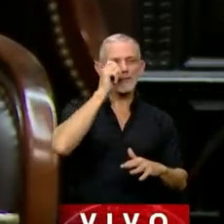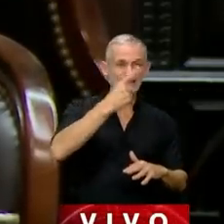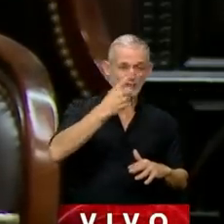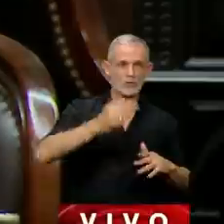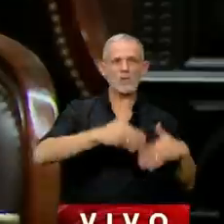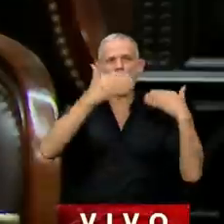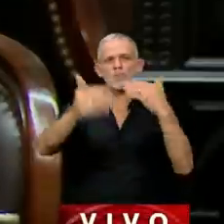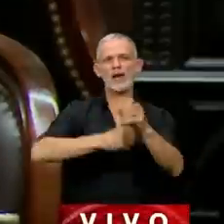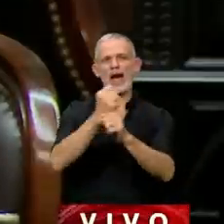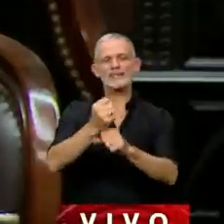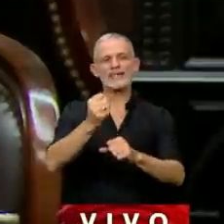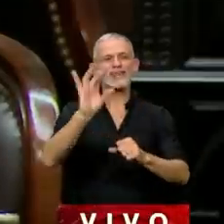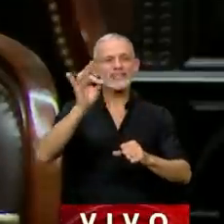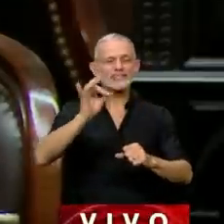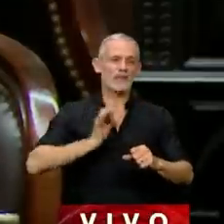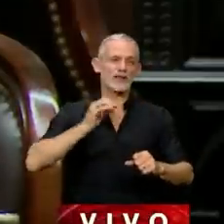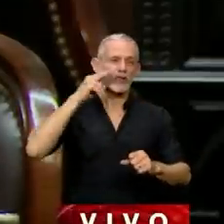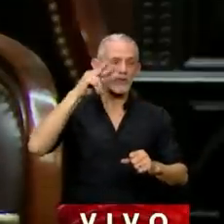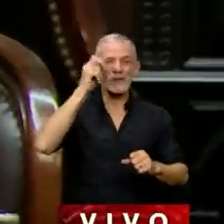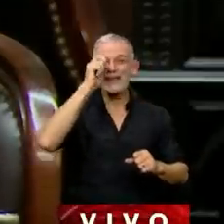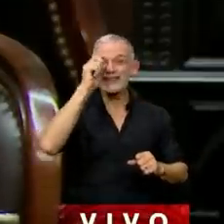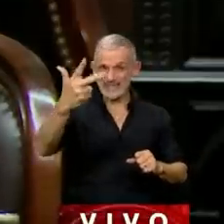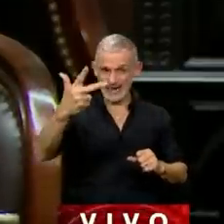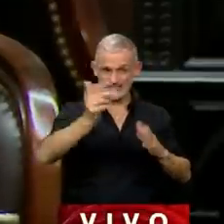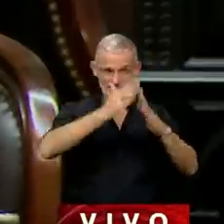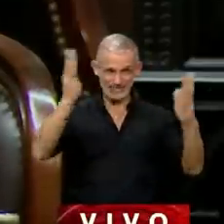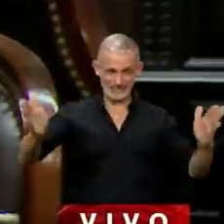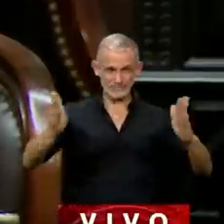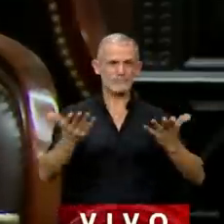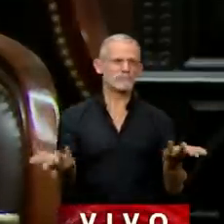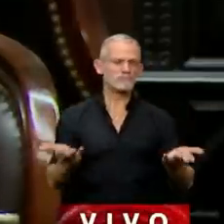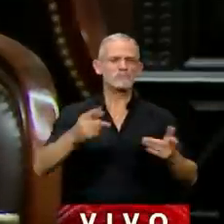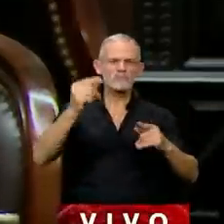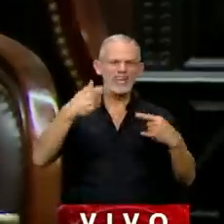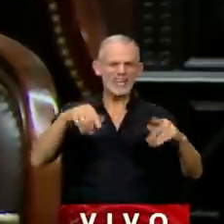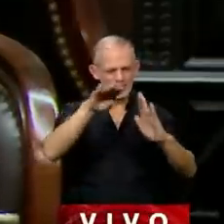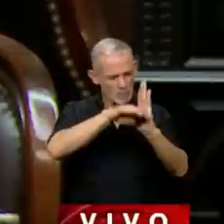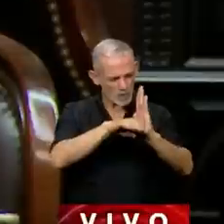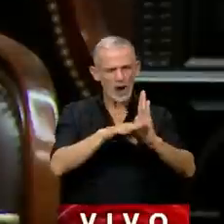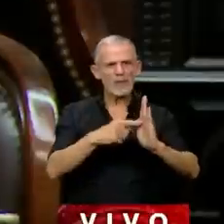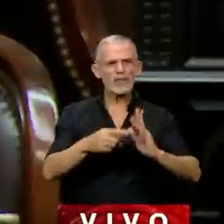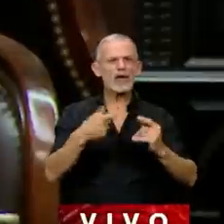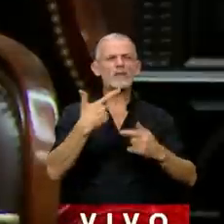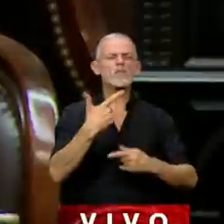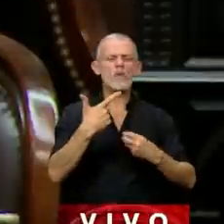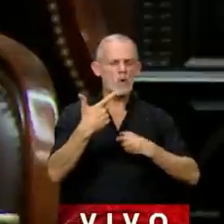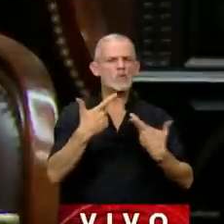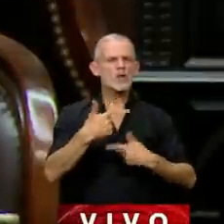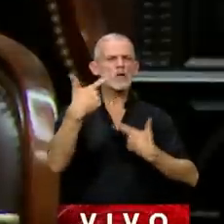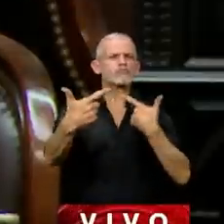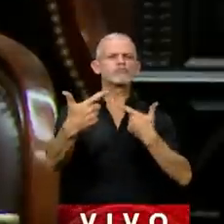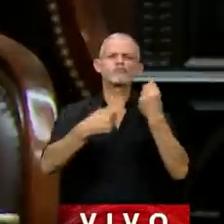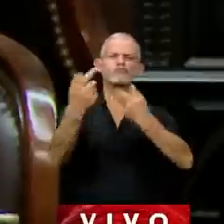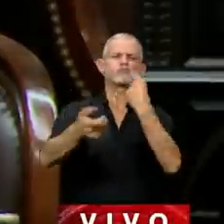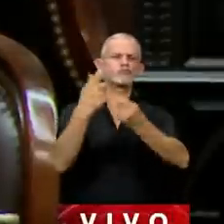vamos a prorrogar hasta diciembre del 2023. Y que quede claro que consiste en un programa de entrega voluntaria de armas de